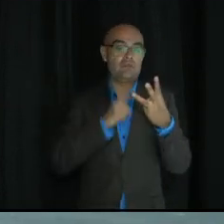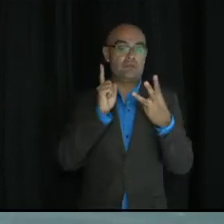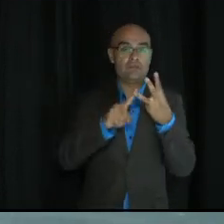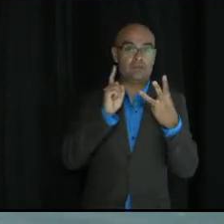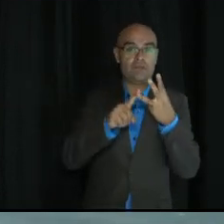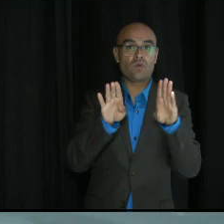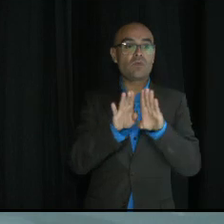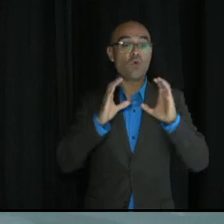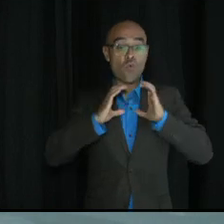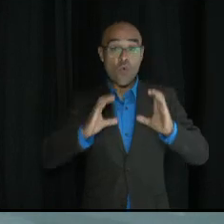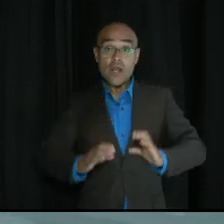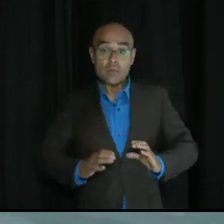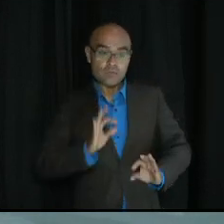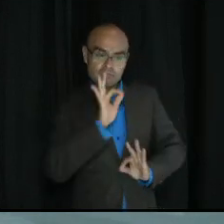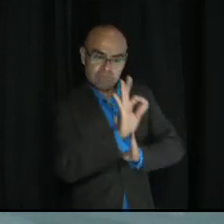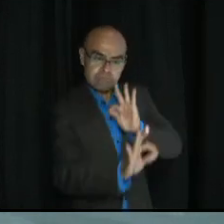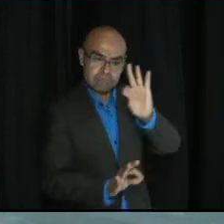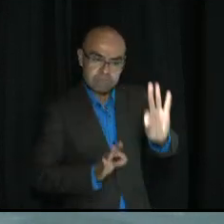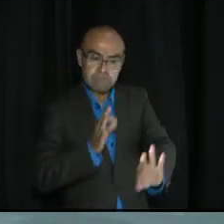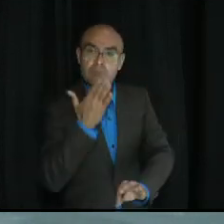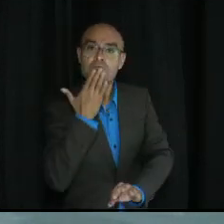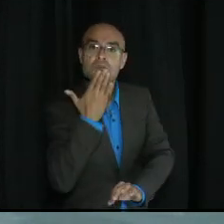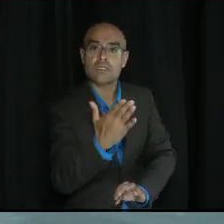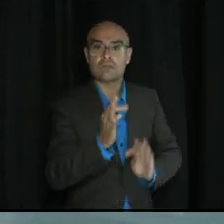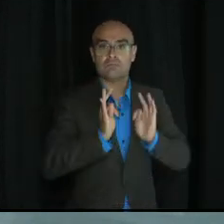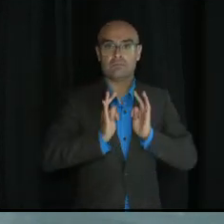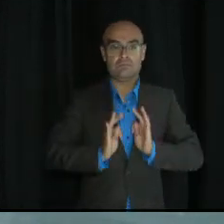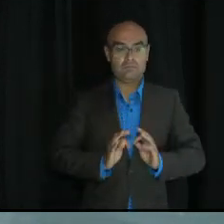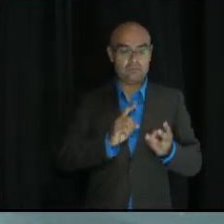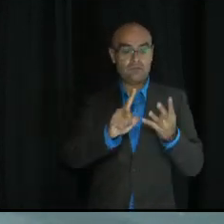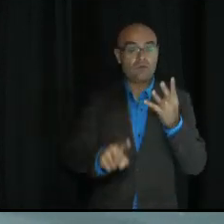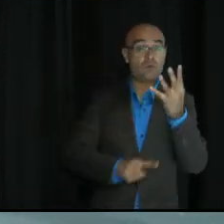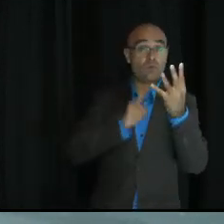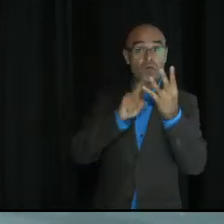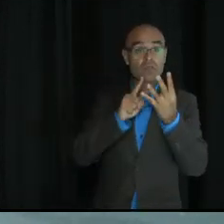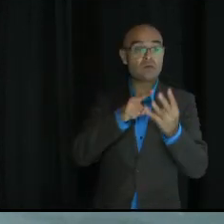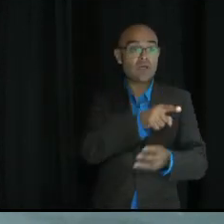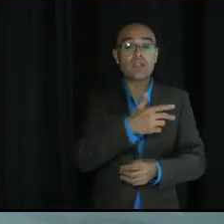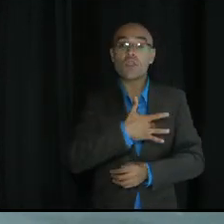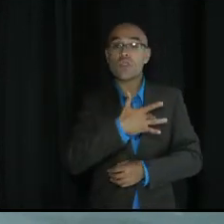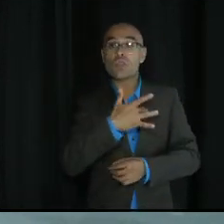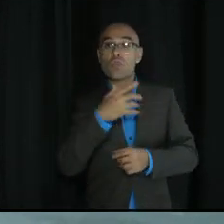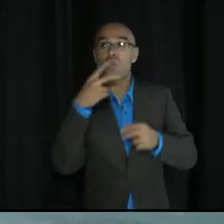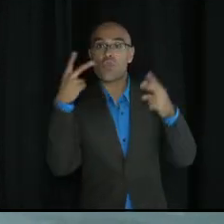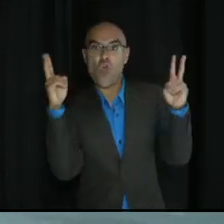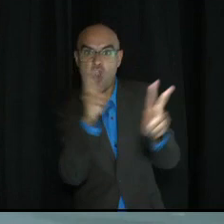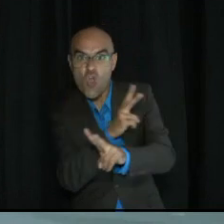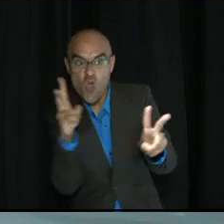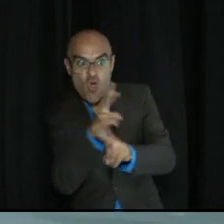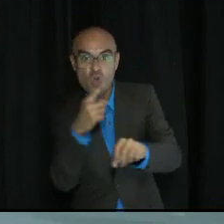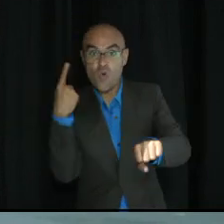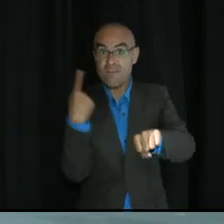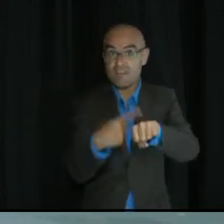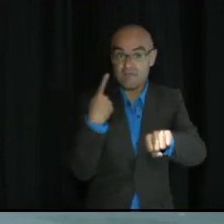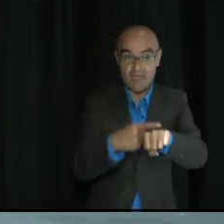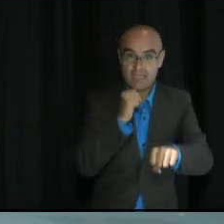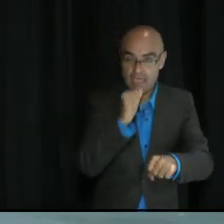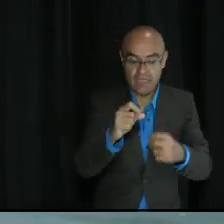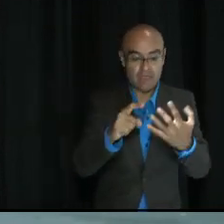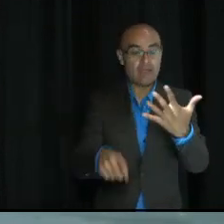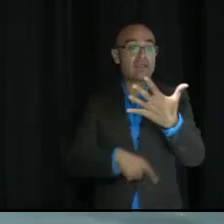o térmicas. La cuarta, libre de dolor, de lesiones o enfermedades. Y la quinta, manifestar